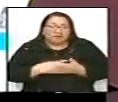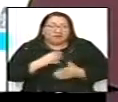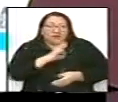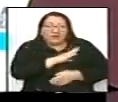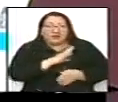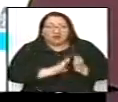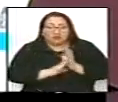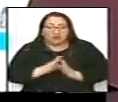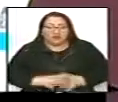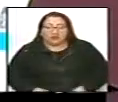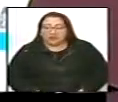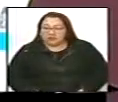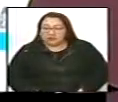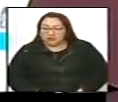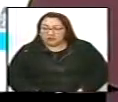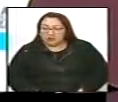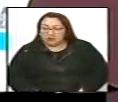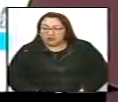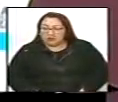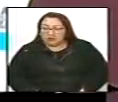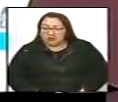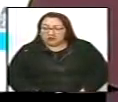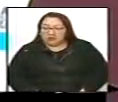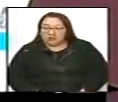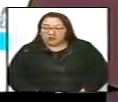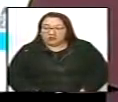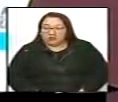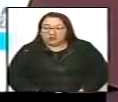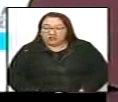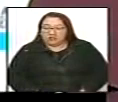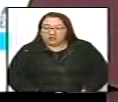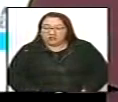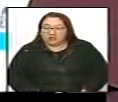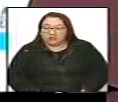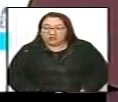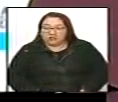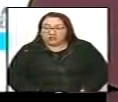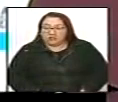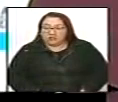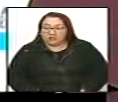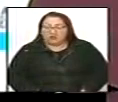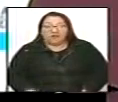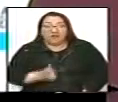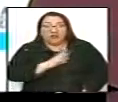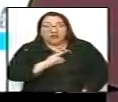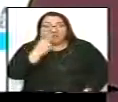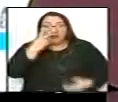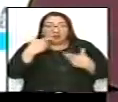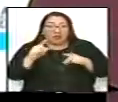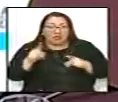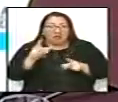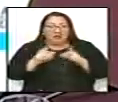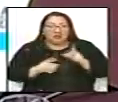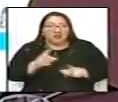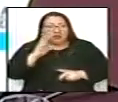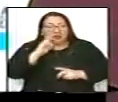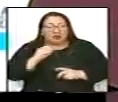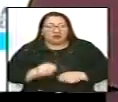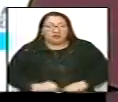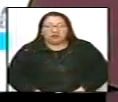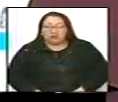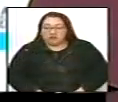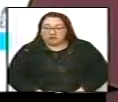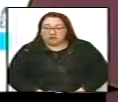fiscales supremos que son capaces, pues, de actuar como lo que vimos en el video, ¿no? Es decir, personal del